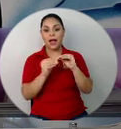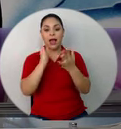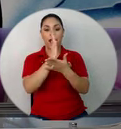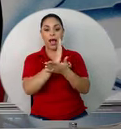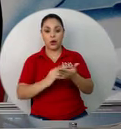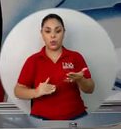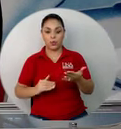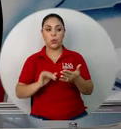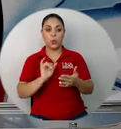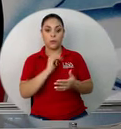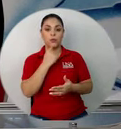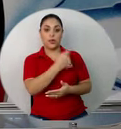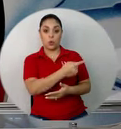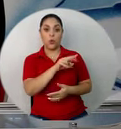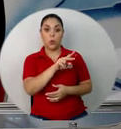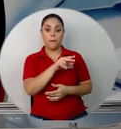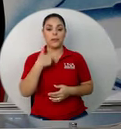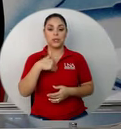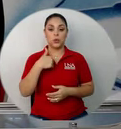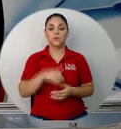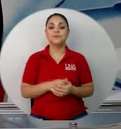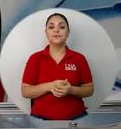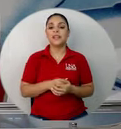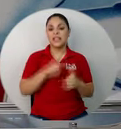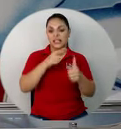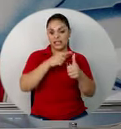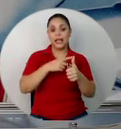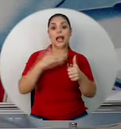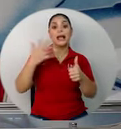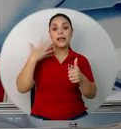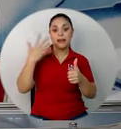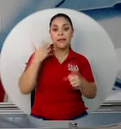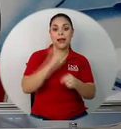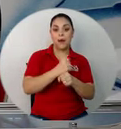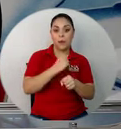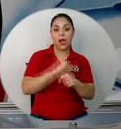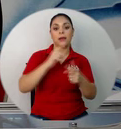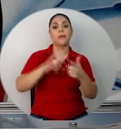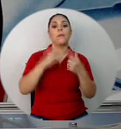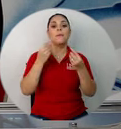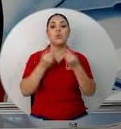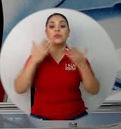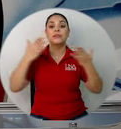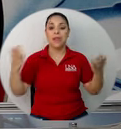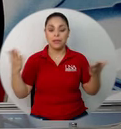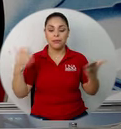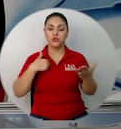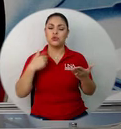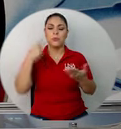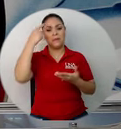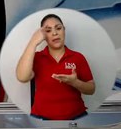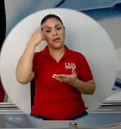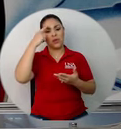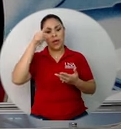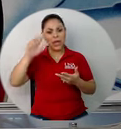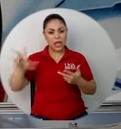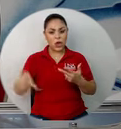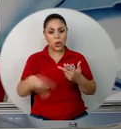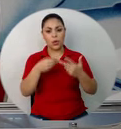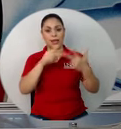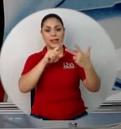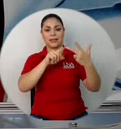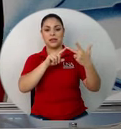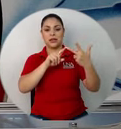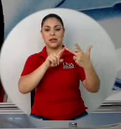minutos con respecto a el clima laboral y la productividad. Yo diría que debiéramos de incluir